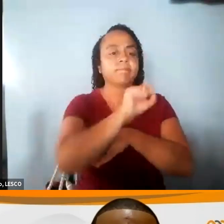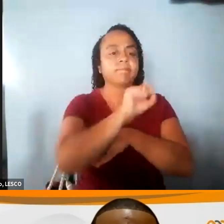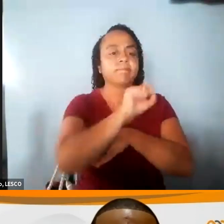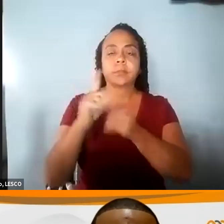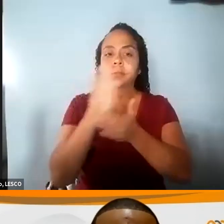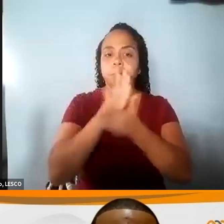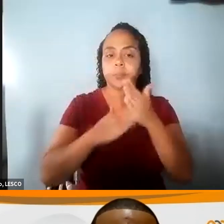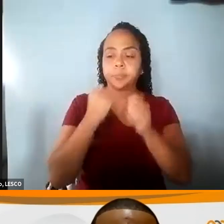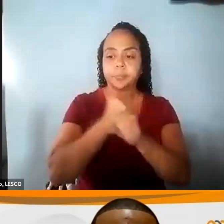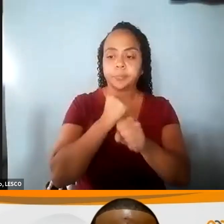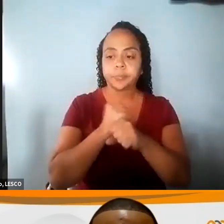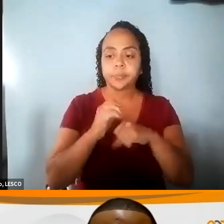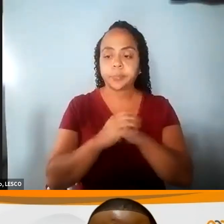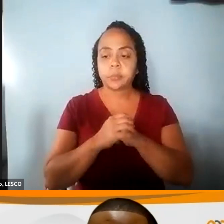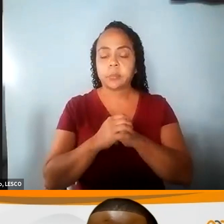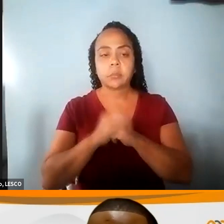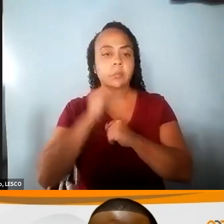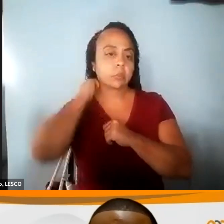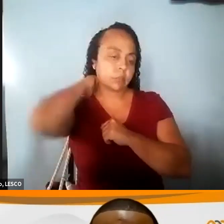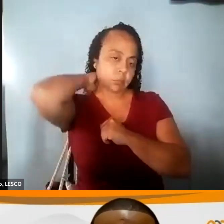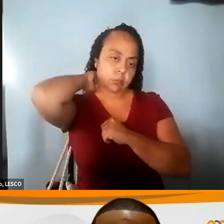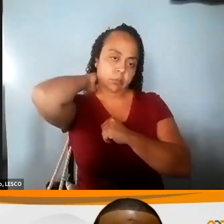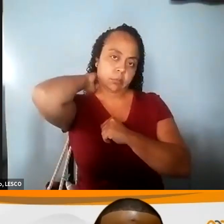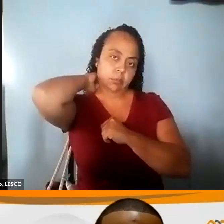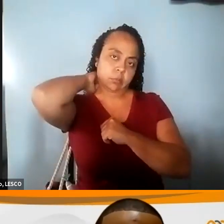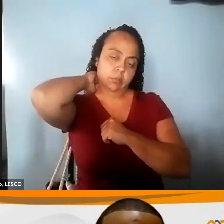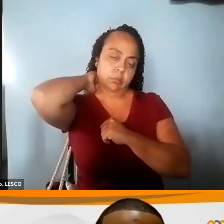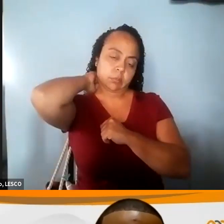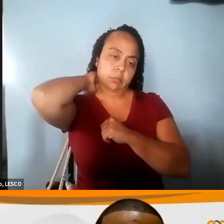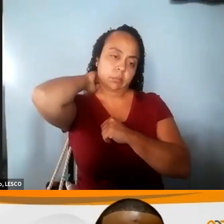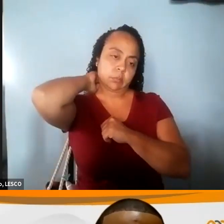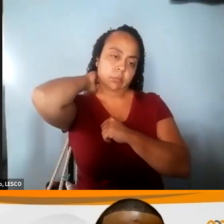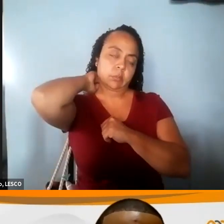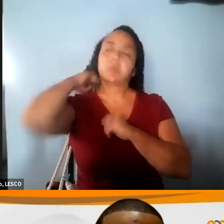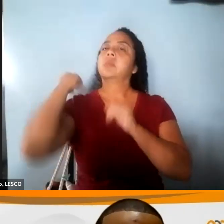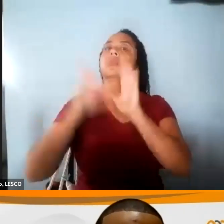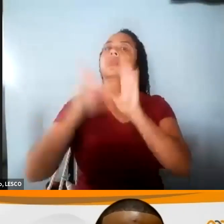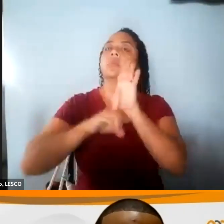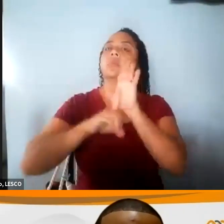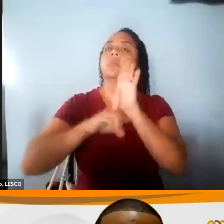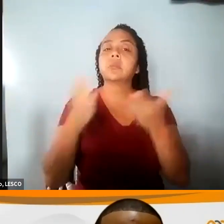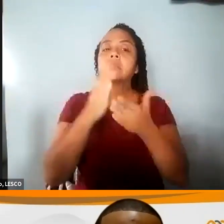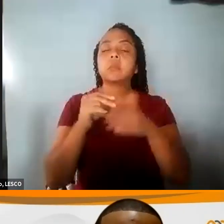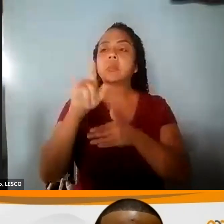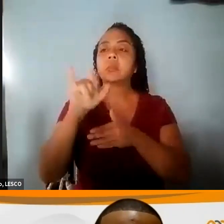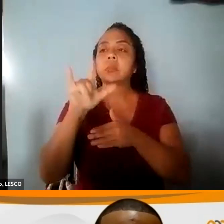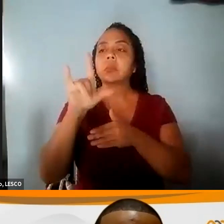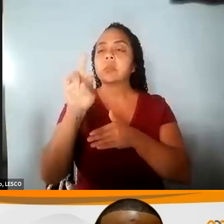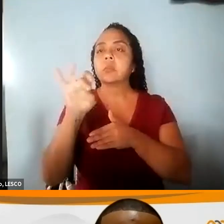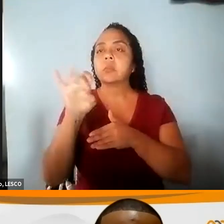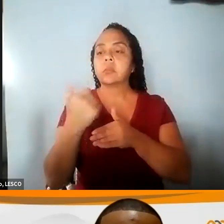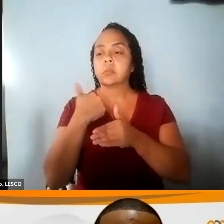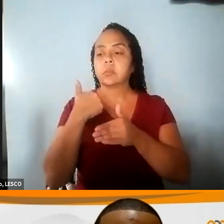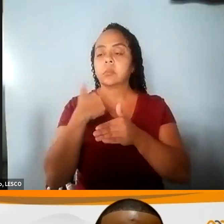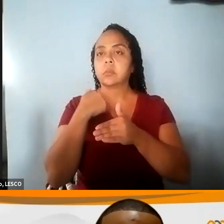trabajo se están se están haciendo y desarrollando herramientas y pilotos que tienen un